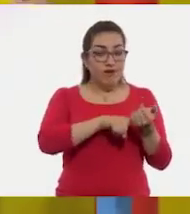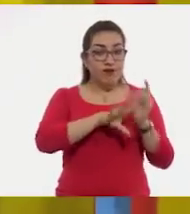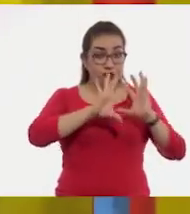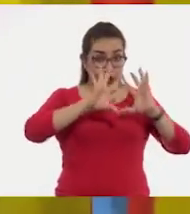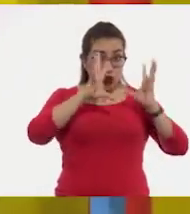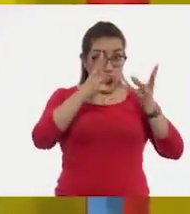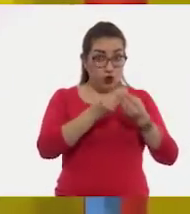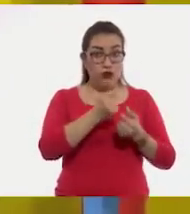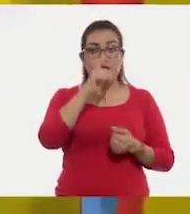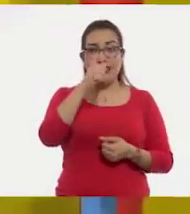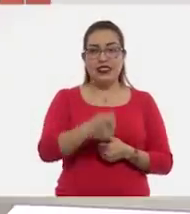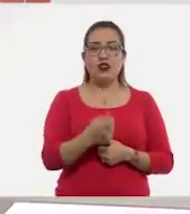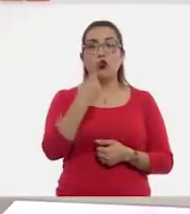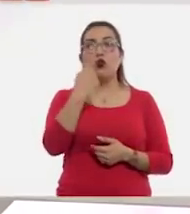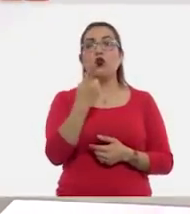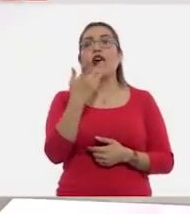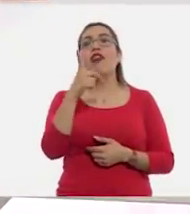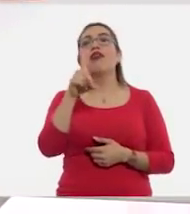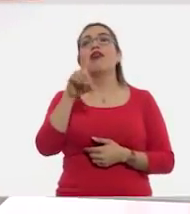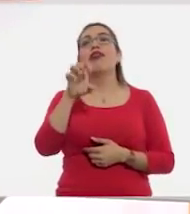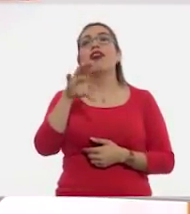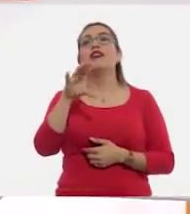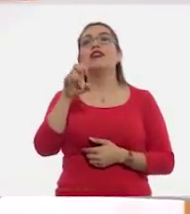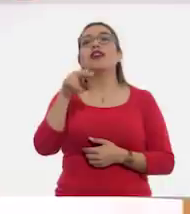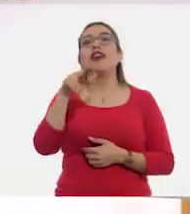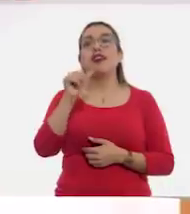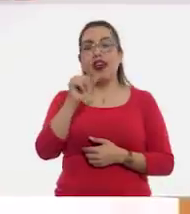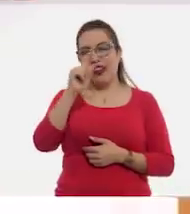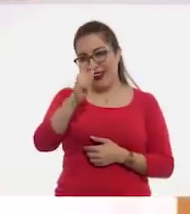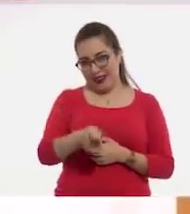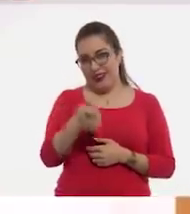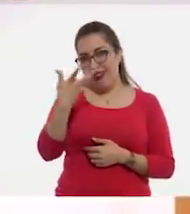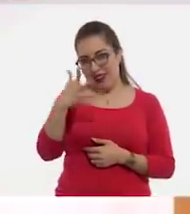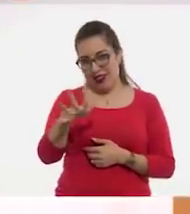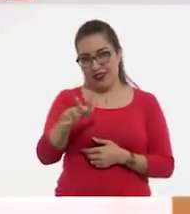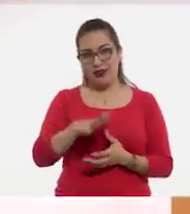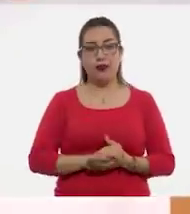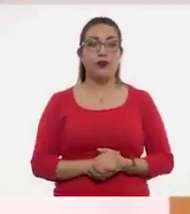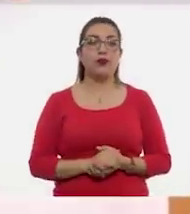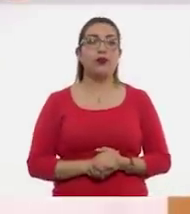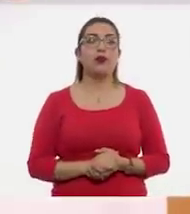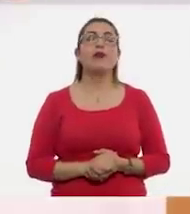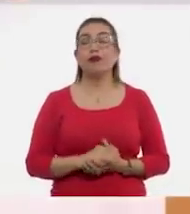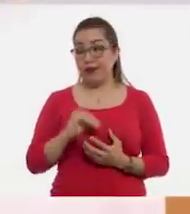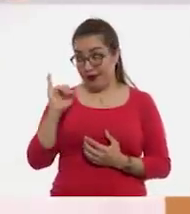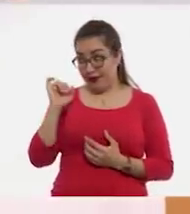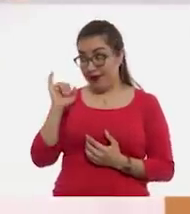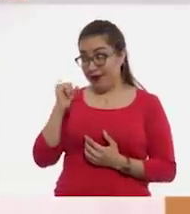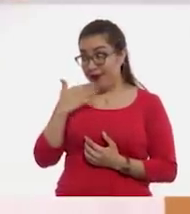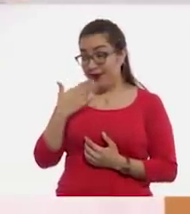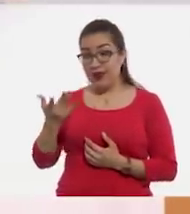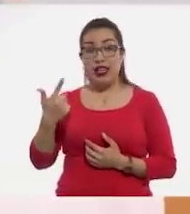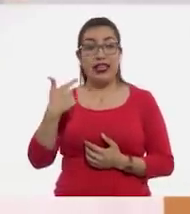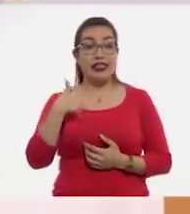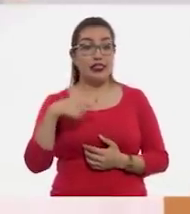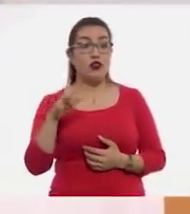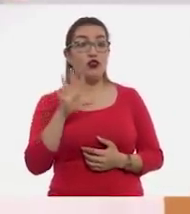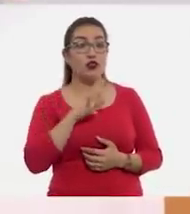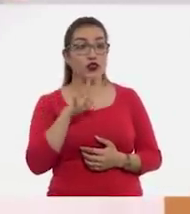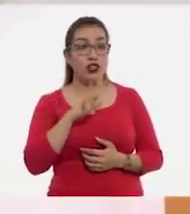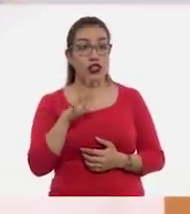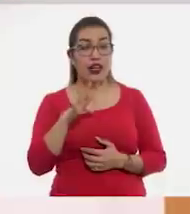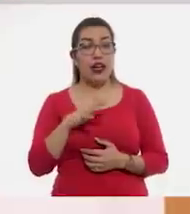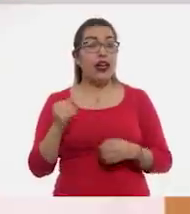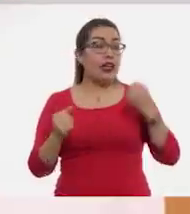una decena. Ay, muy bien, Oscar. Estás aprendiendo mucho. Así es. Entonces, si yo tengo 5 tiras